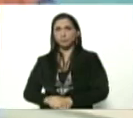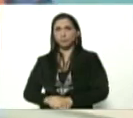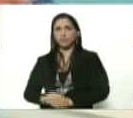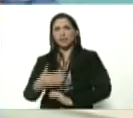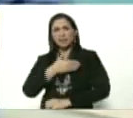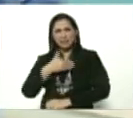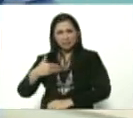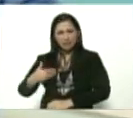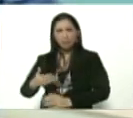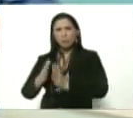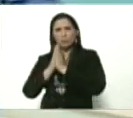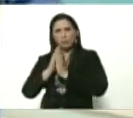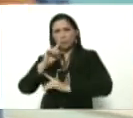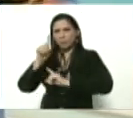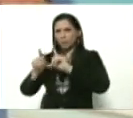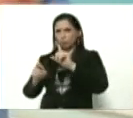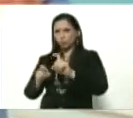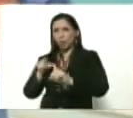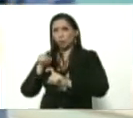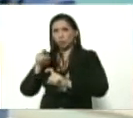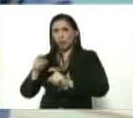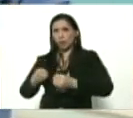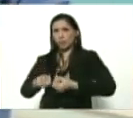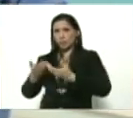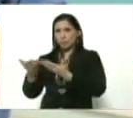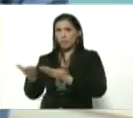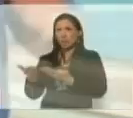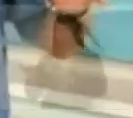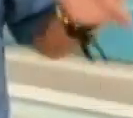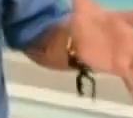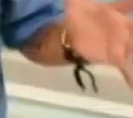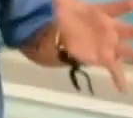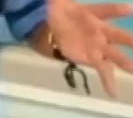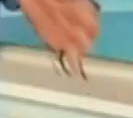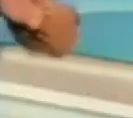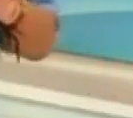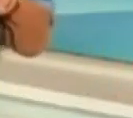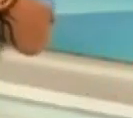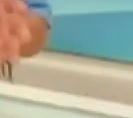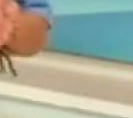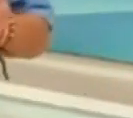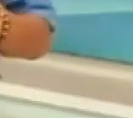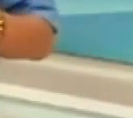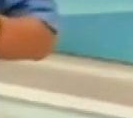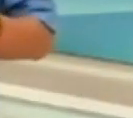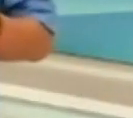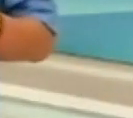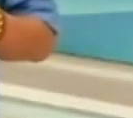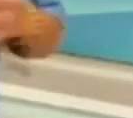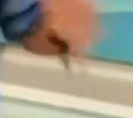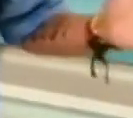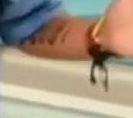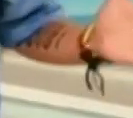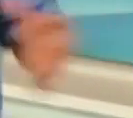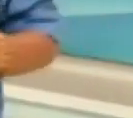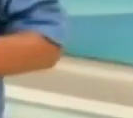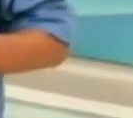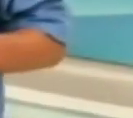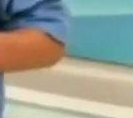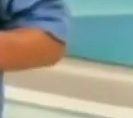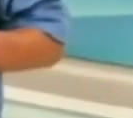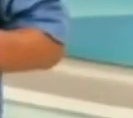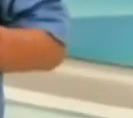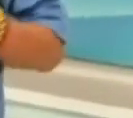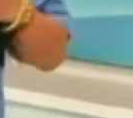quisiéramos preguntarle, ¿usted ha ofrecido a Colombia reabrir en este momento que está viviendo el mundo